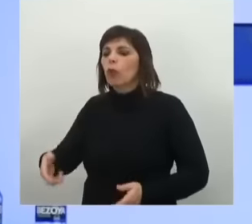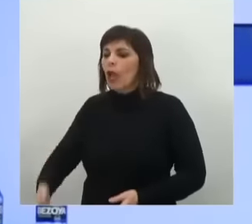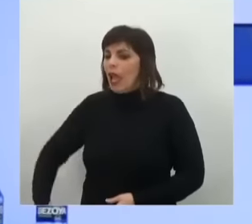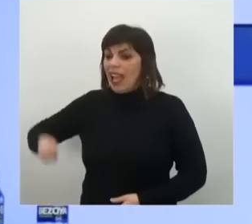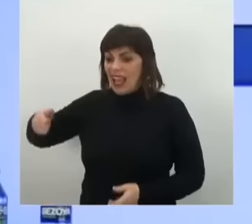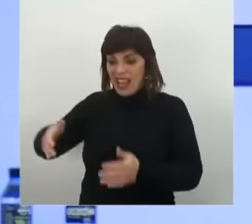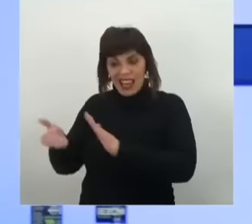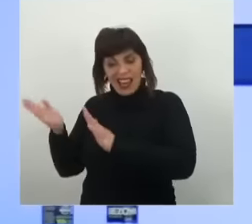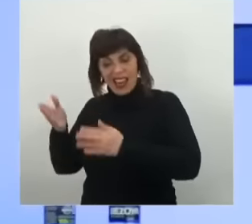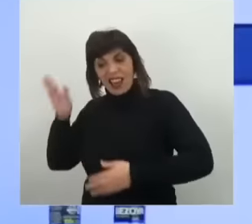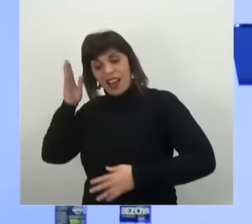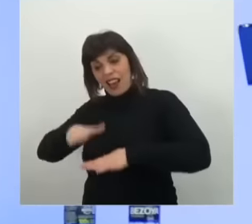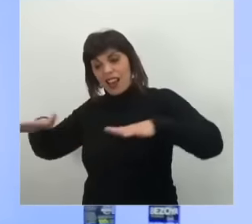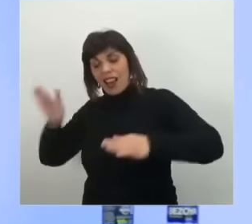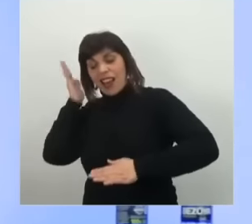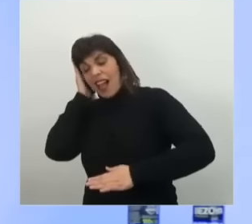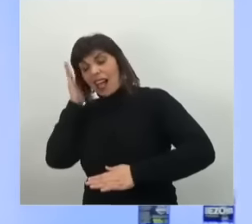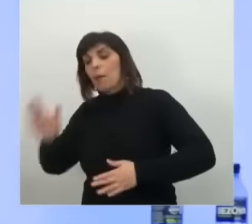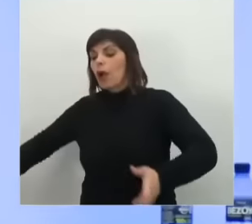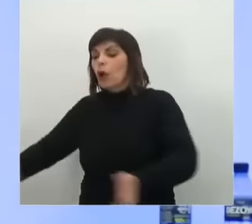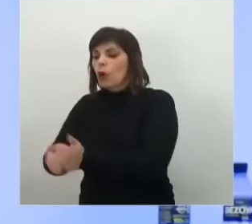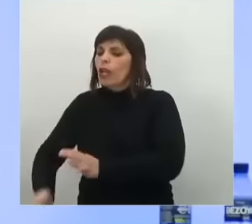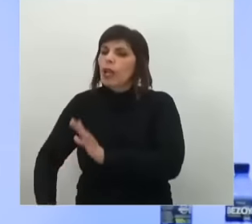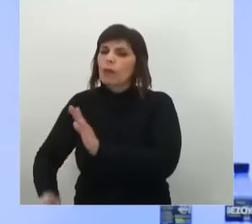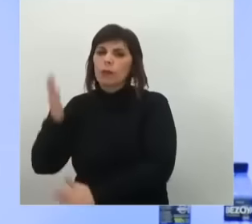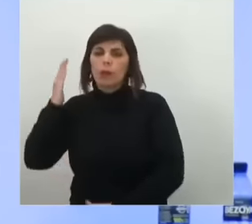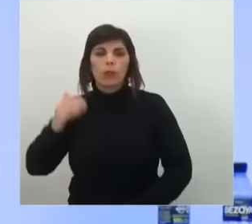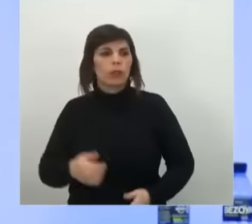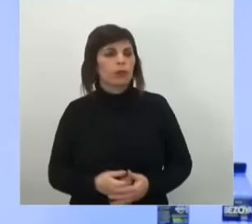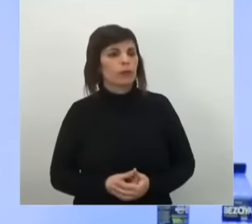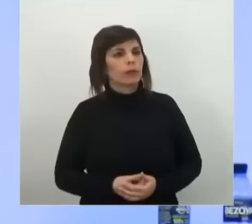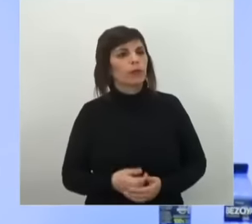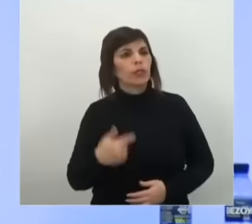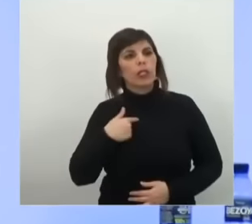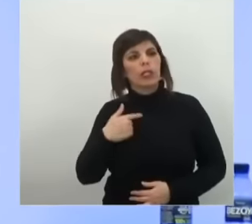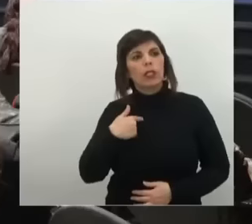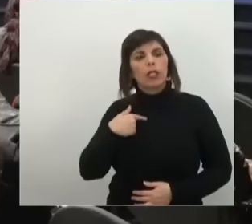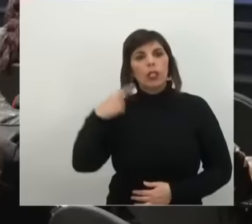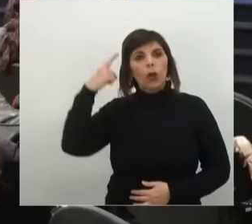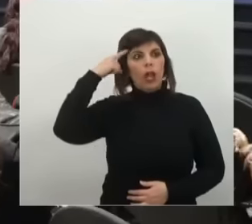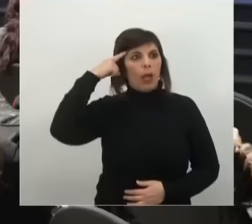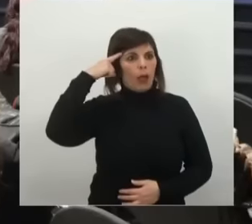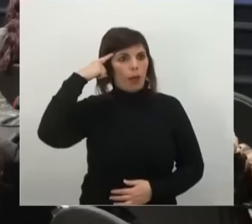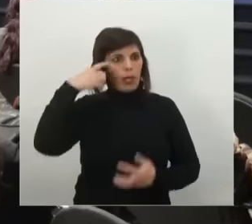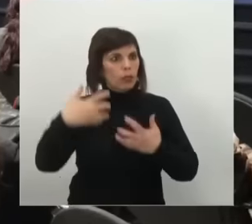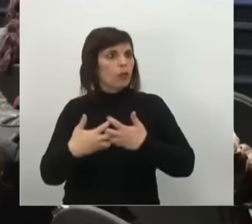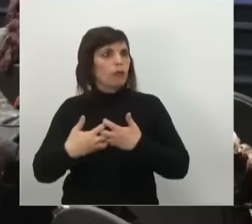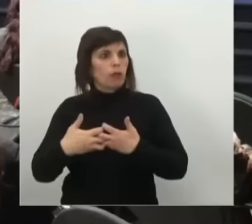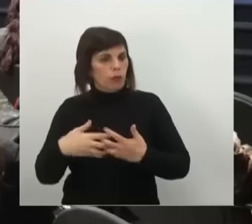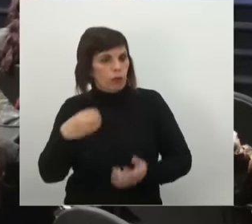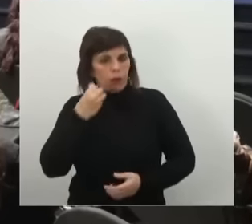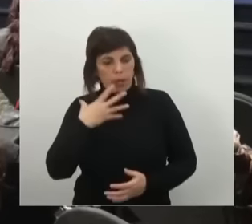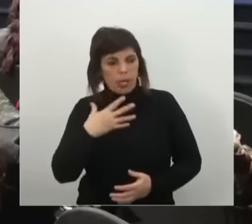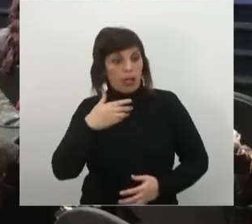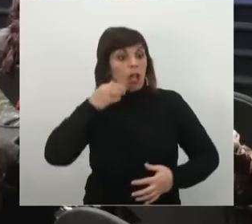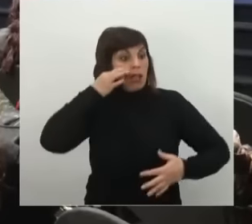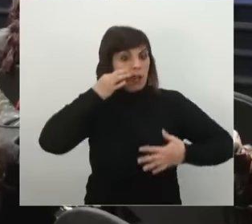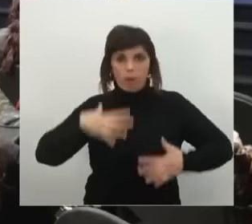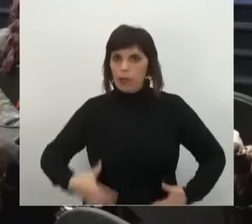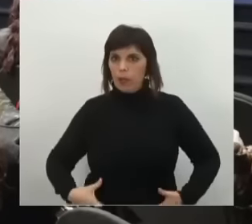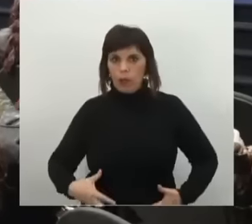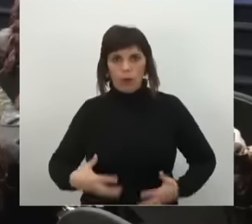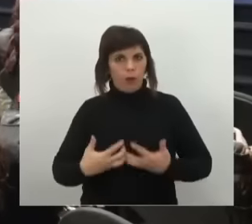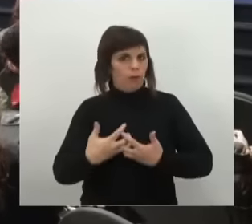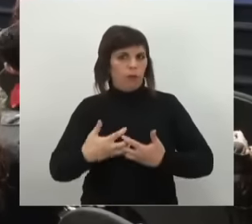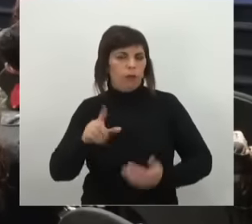postrado en la cama y empecé a confrontar al Señor en mi mente porque mi mente funcionaba toda la cabeza funciona a veces la cabeza es